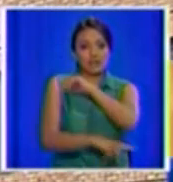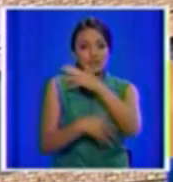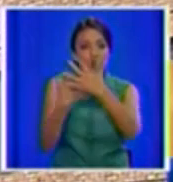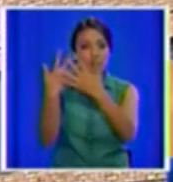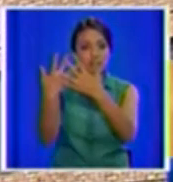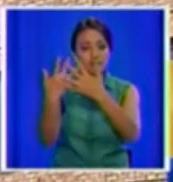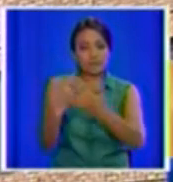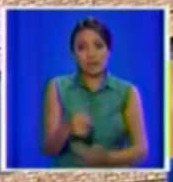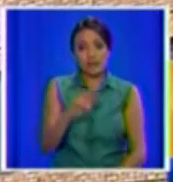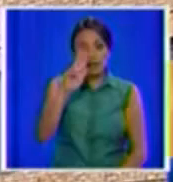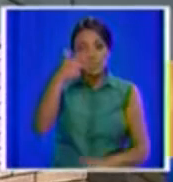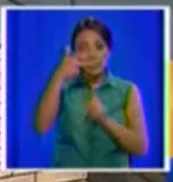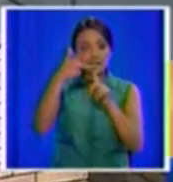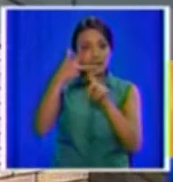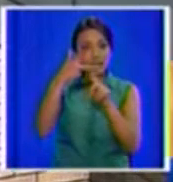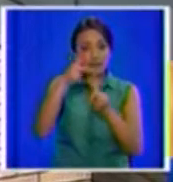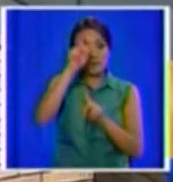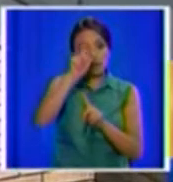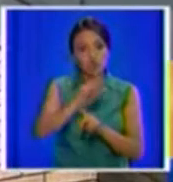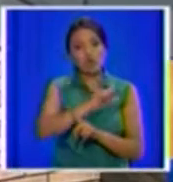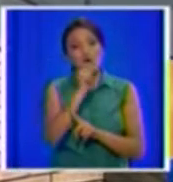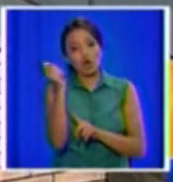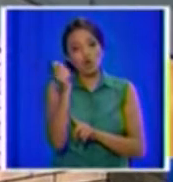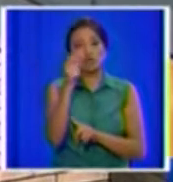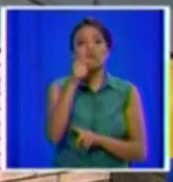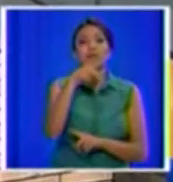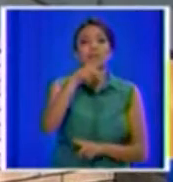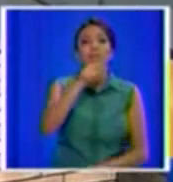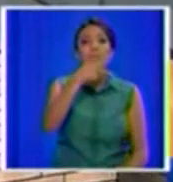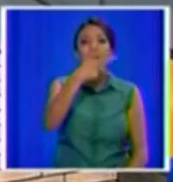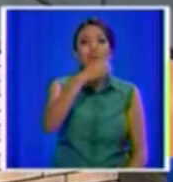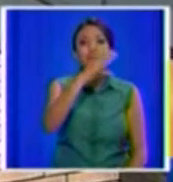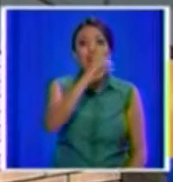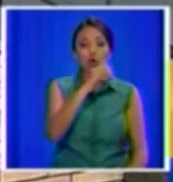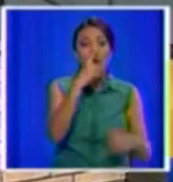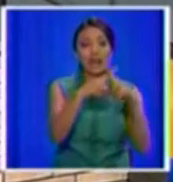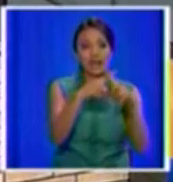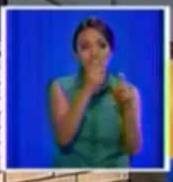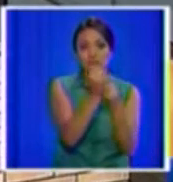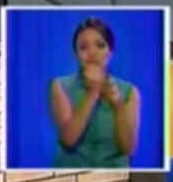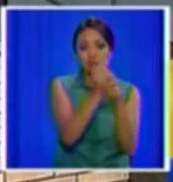tercer procesado será Patricio Pacheco, exfuncionario